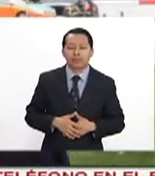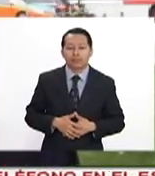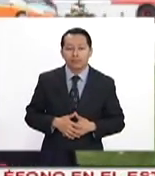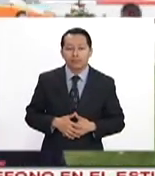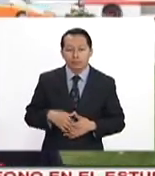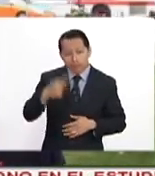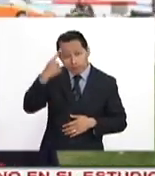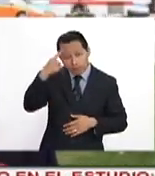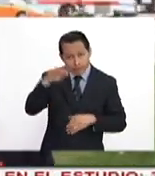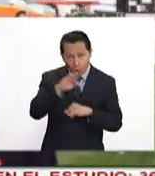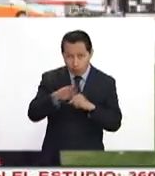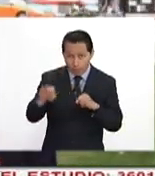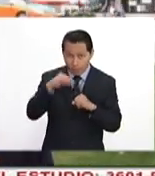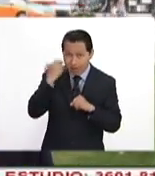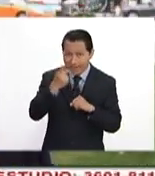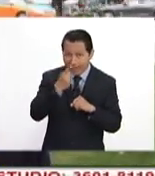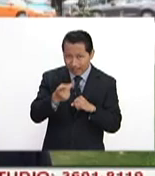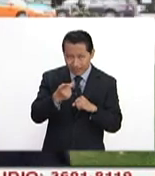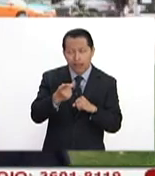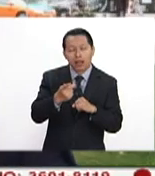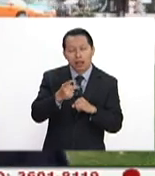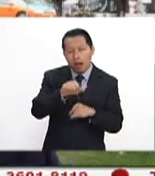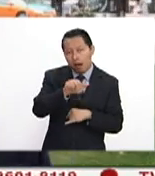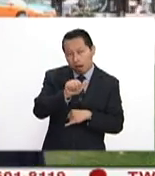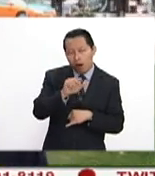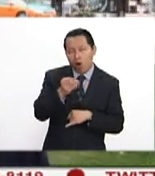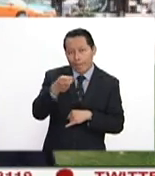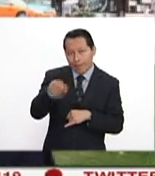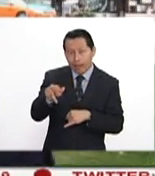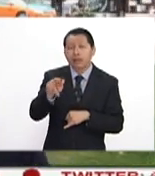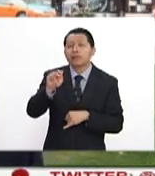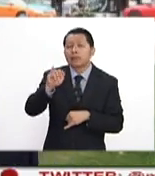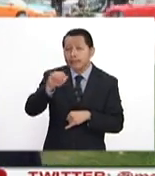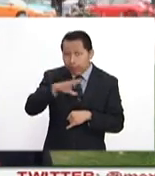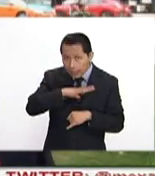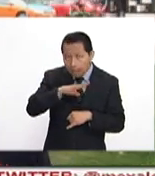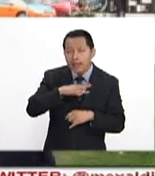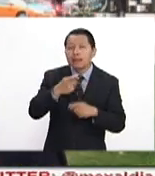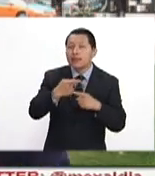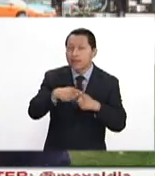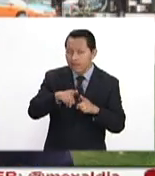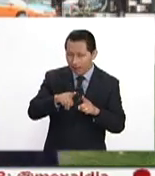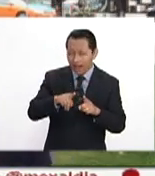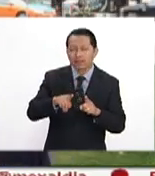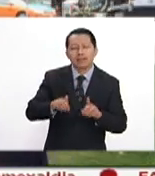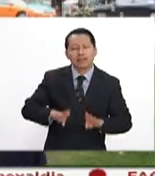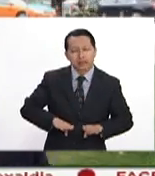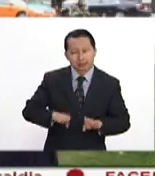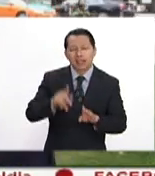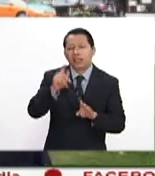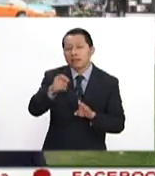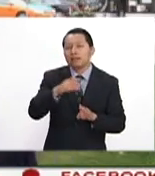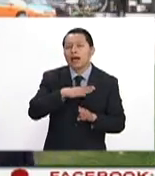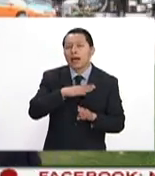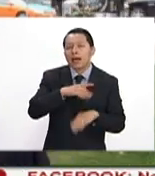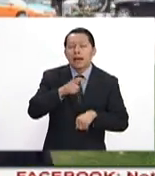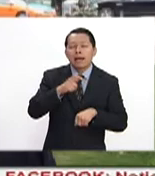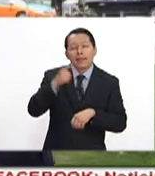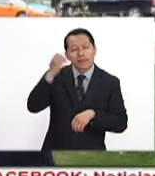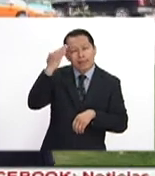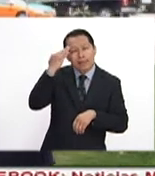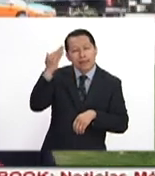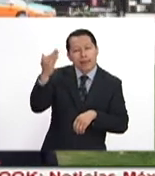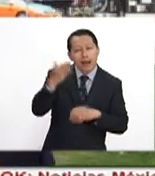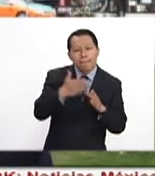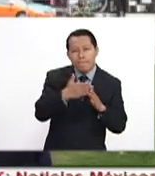Ya para finalizar, quiero comentarles, Ana Cristina, Omar, que sí hay una diferencia, un desencuentro entre México y Canadá que tiene que ver con el tiempo, la duración